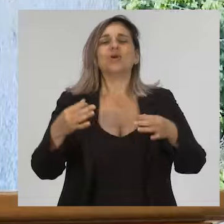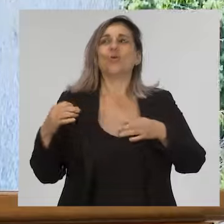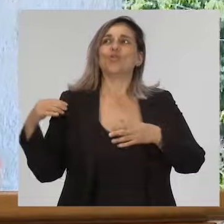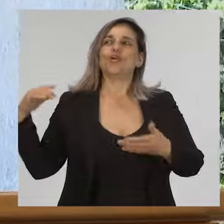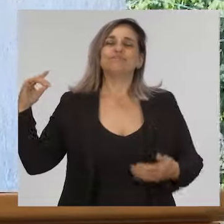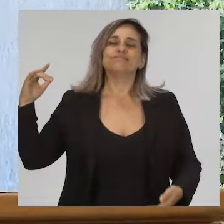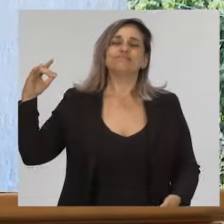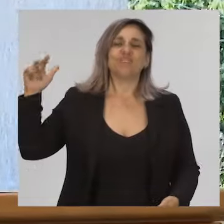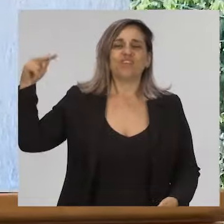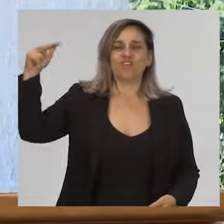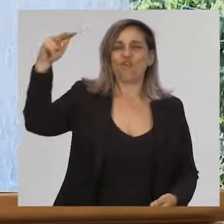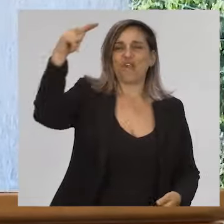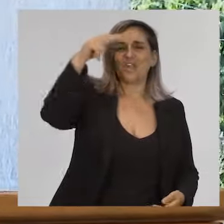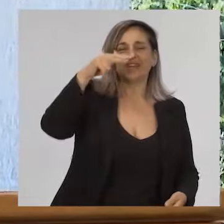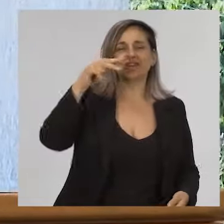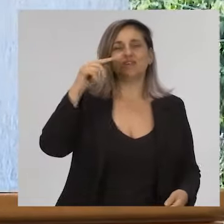cuando venía en vuelo para acá,